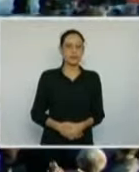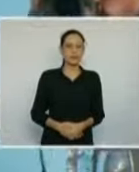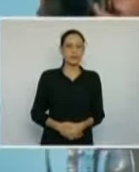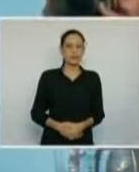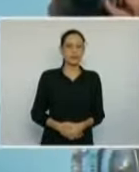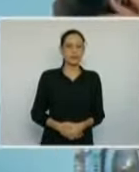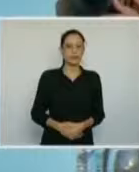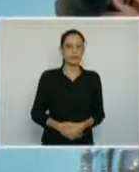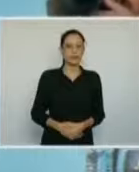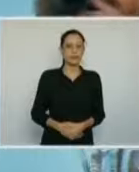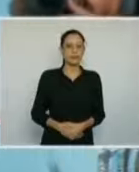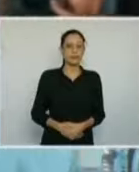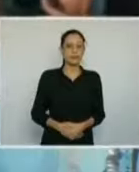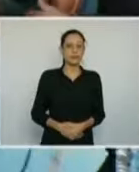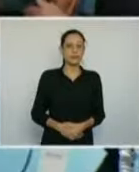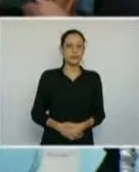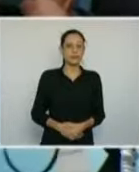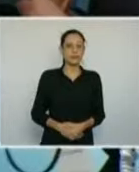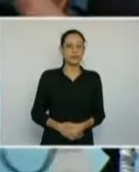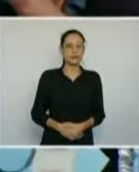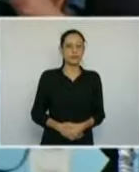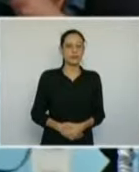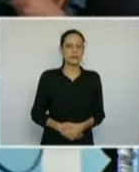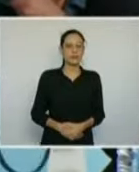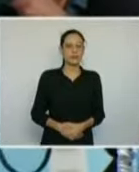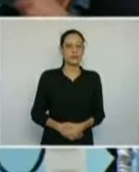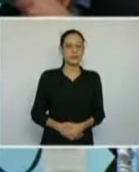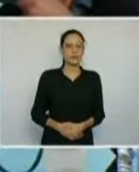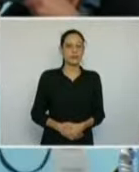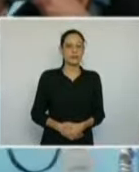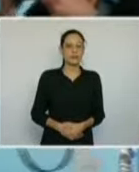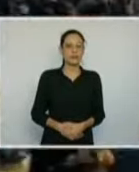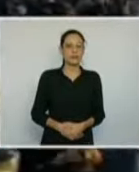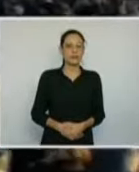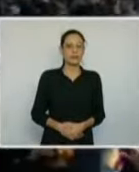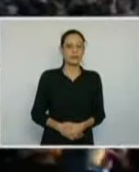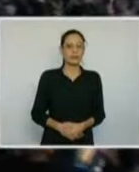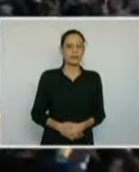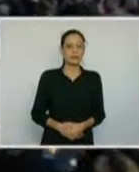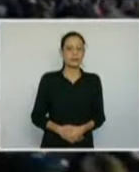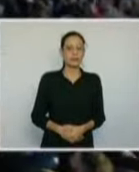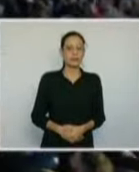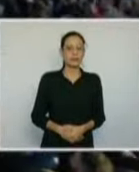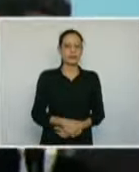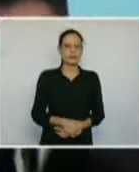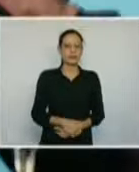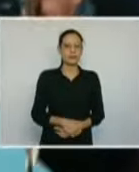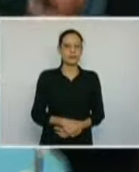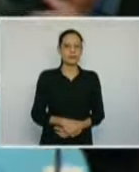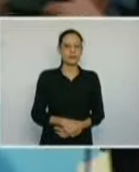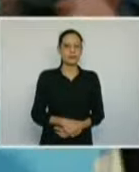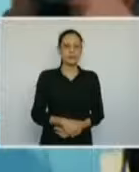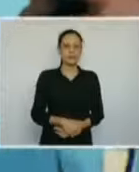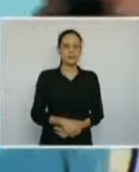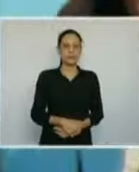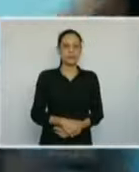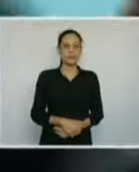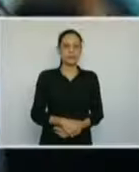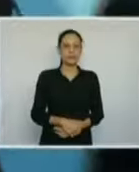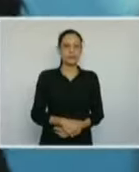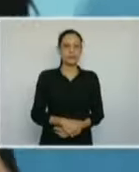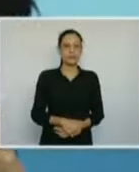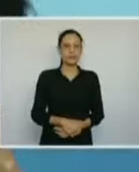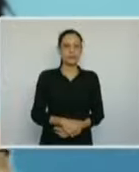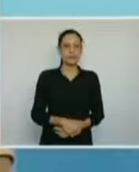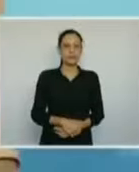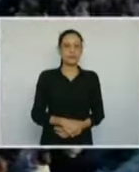Es rarísimo, pero bueno, ¿querés leer? Adelante. No. Después de esto, porque esto que estamos relatando nosotros sucedió durante el discurso que dio ella